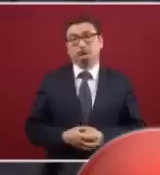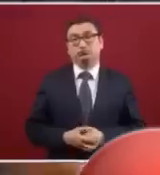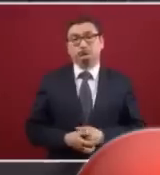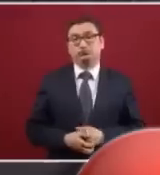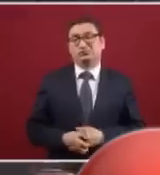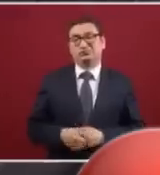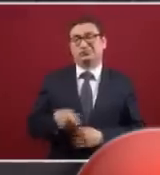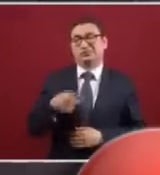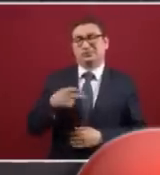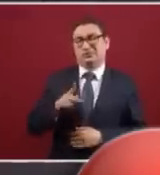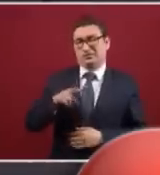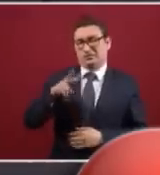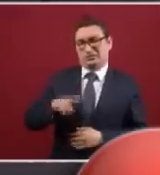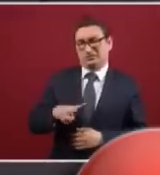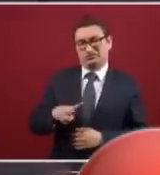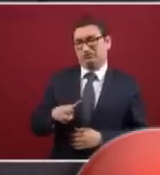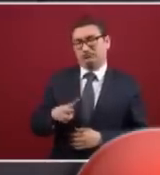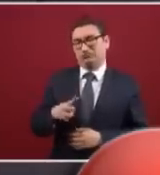y no hay